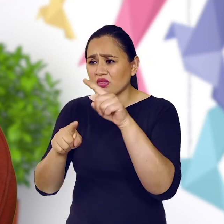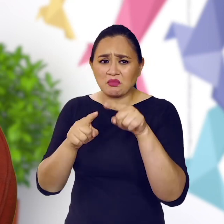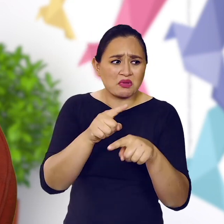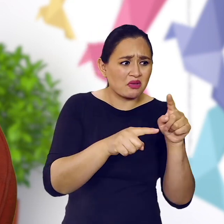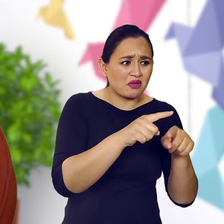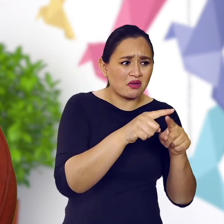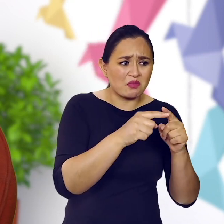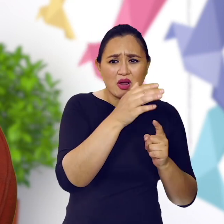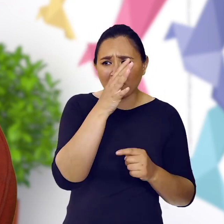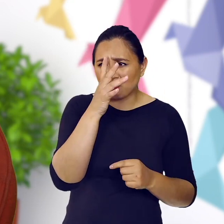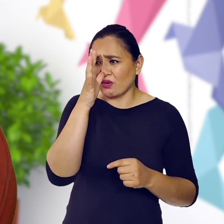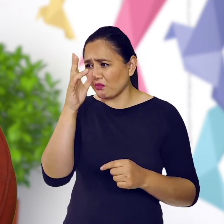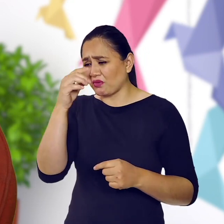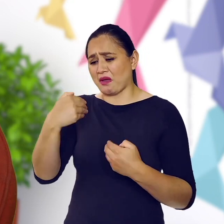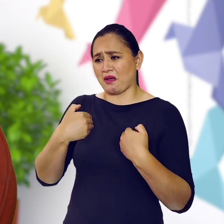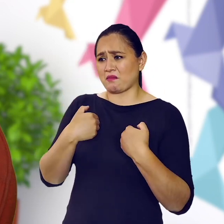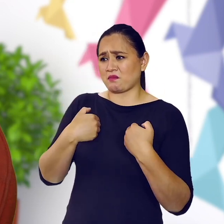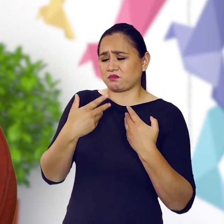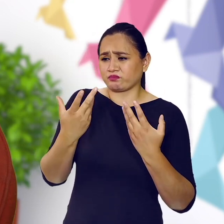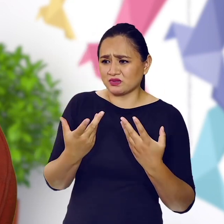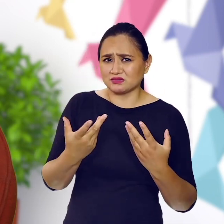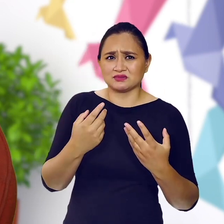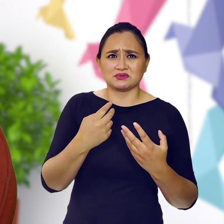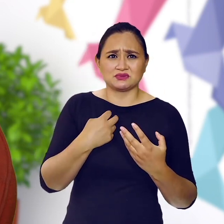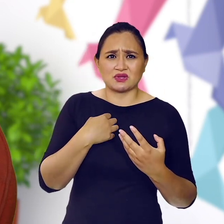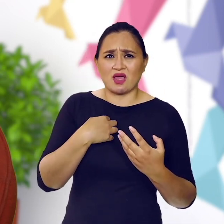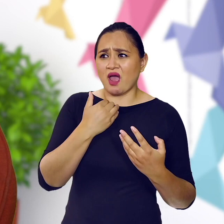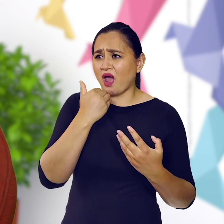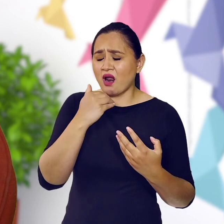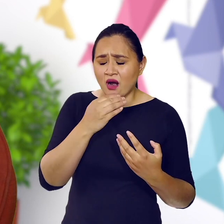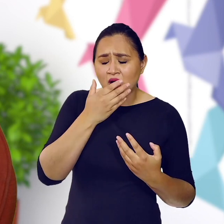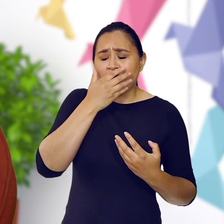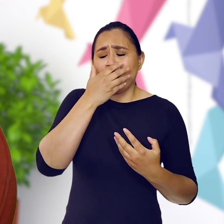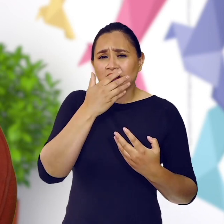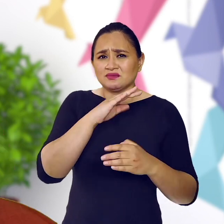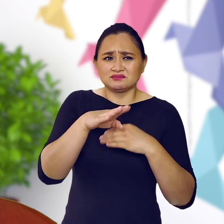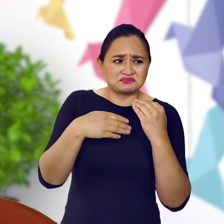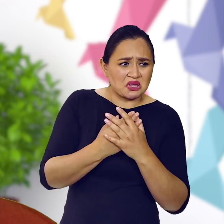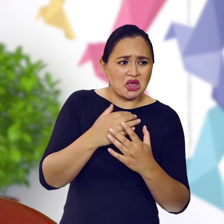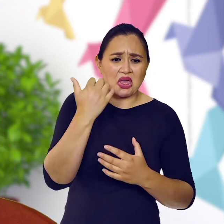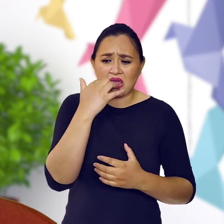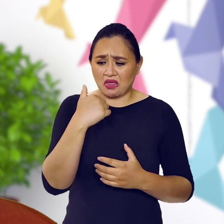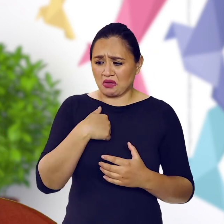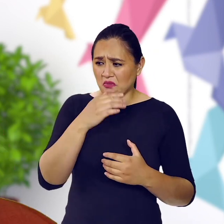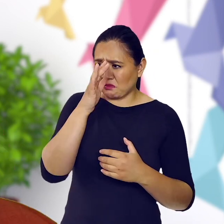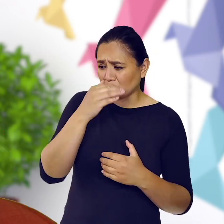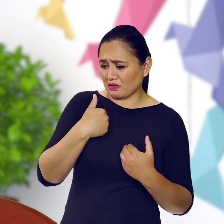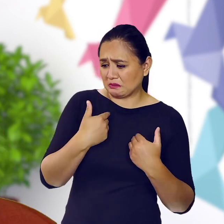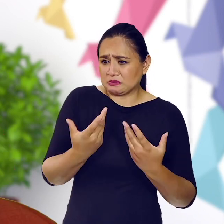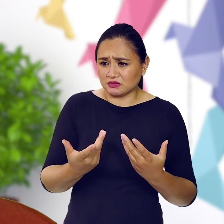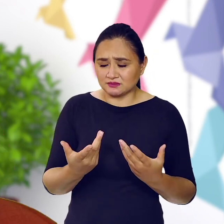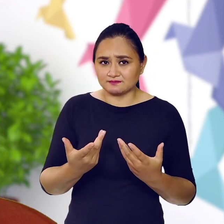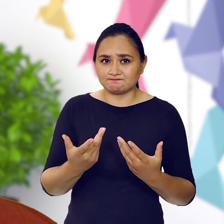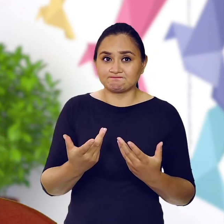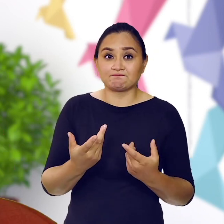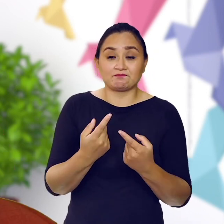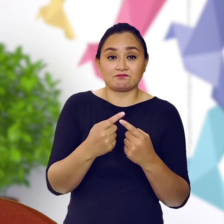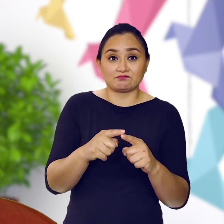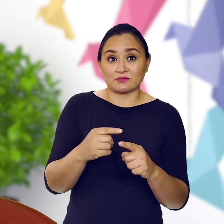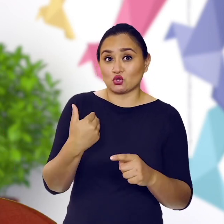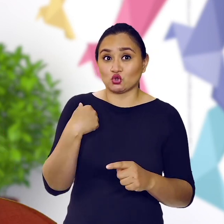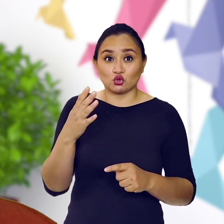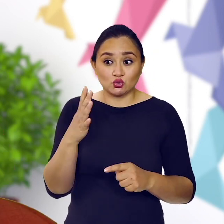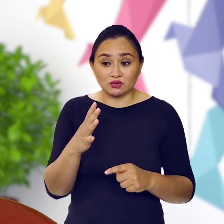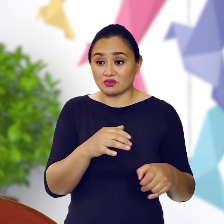se burlaban de él cada vez que abría la boca, aunque solo fuese para bostezar. Pero lo peor de todo era que, como